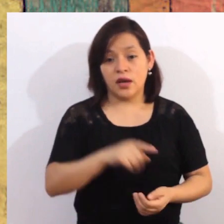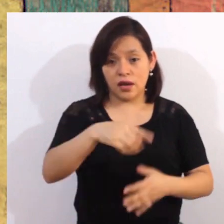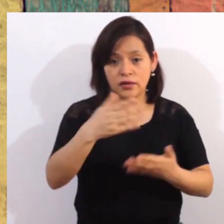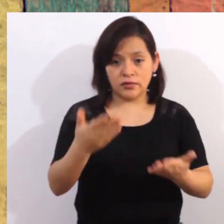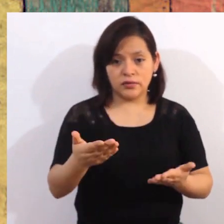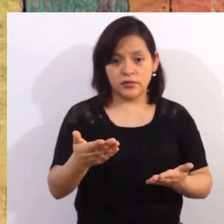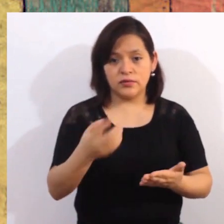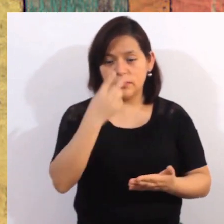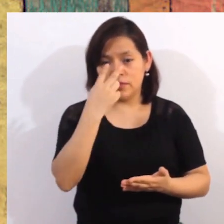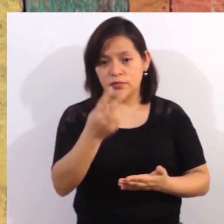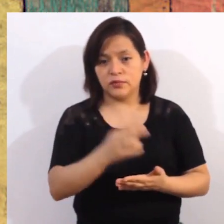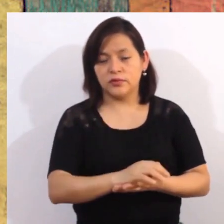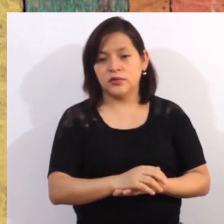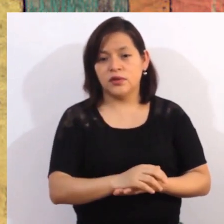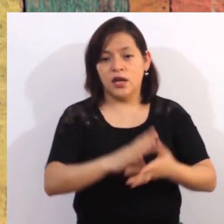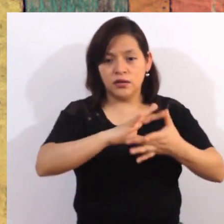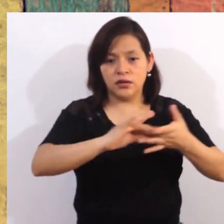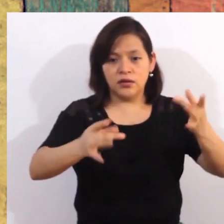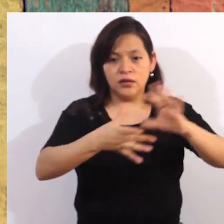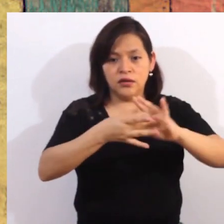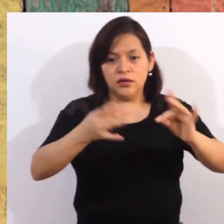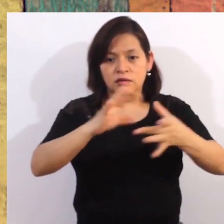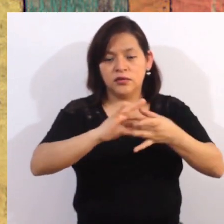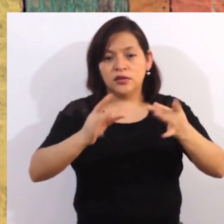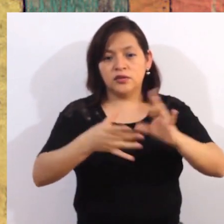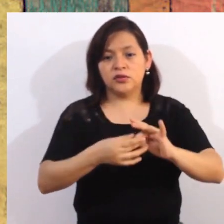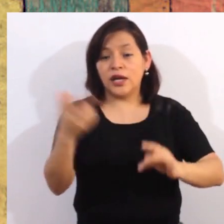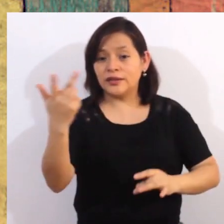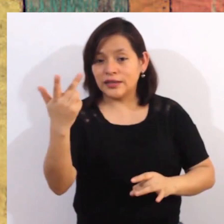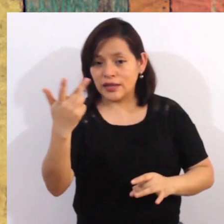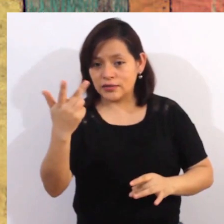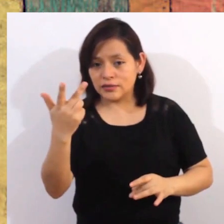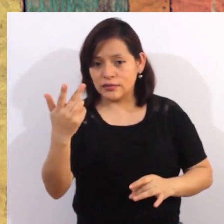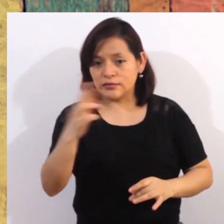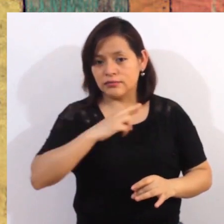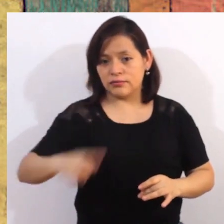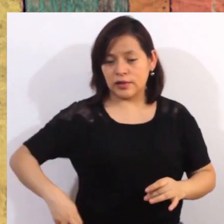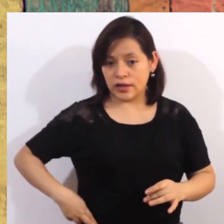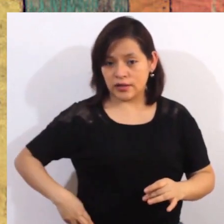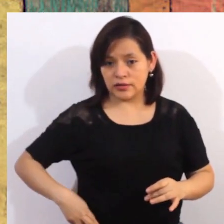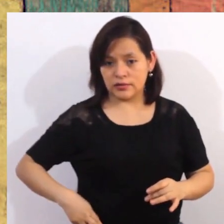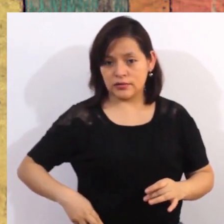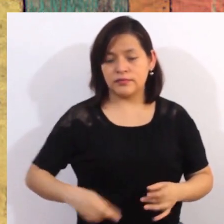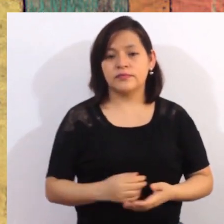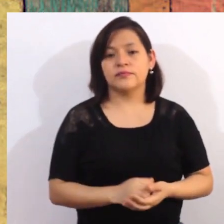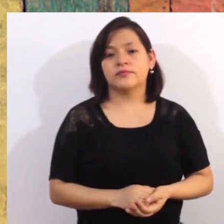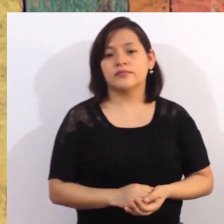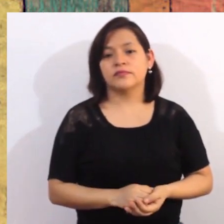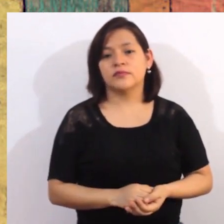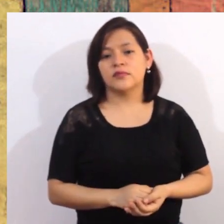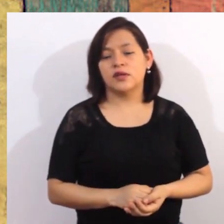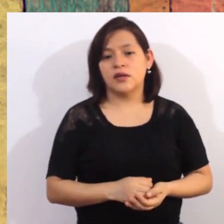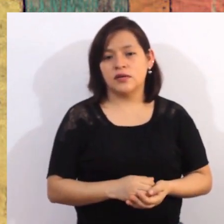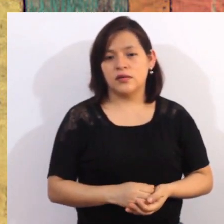aquí tenemos que enmarcar y ubicarnos rápido en la historia. Estos 3 reyes son conocidos por cualquier historiador